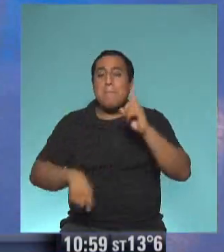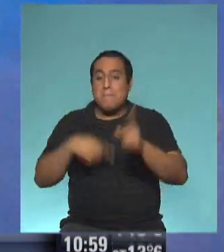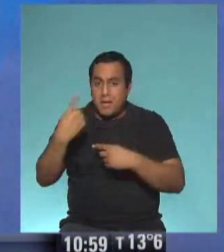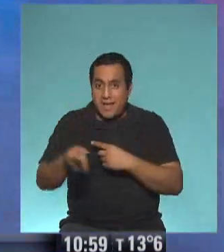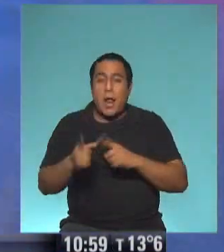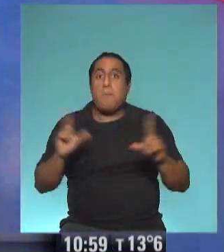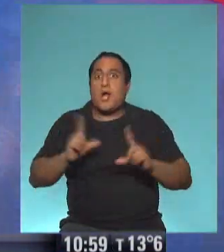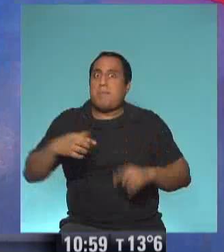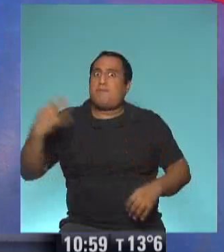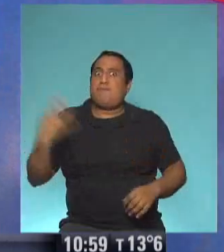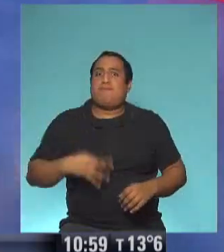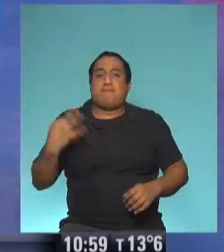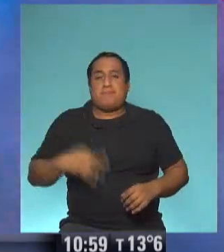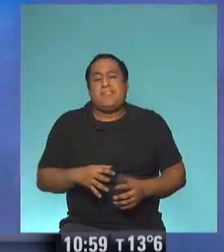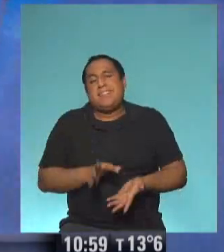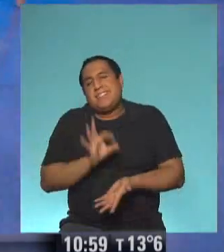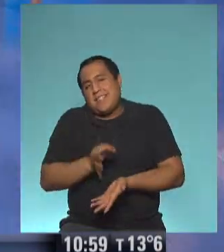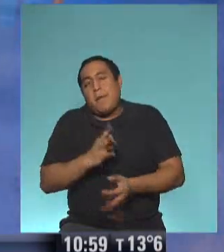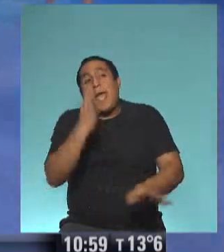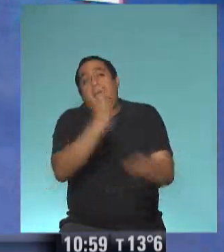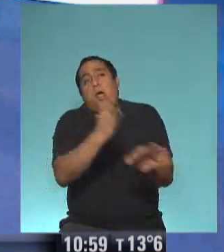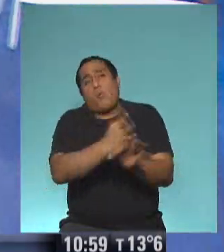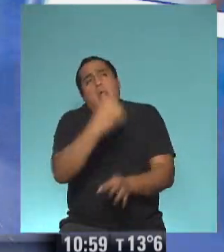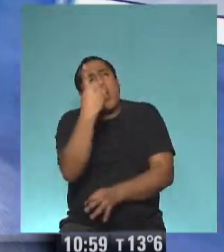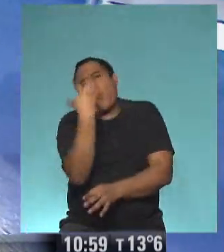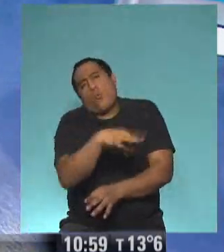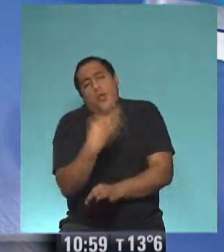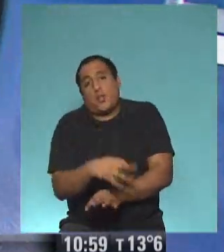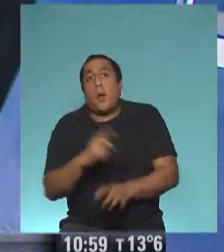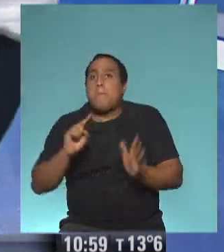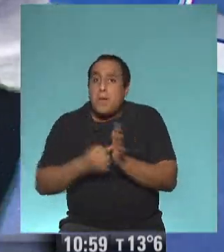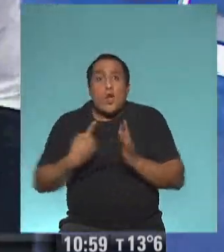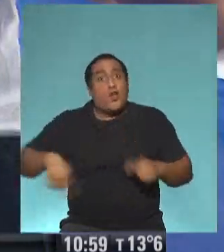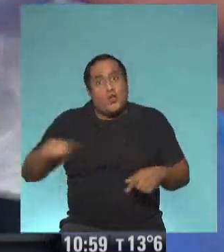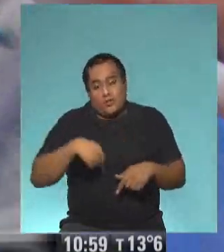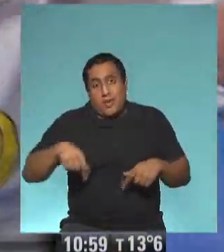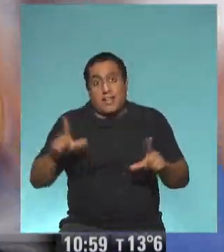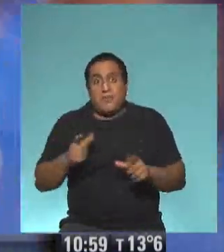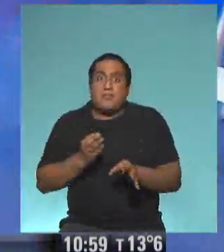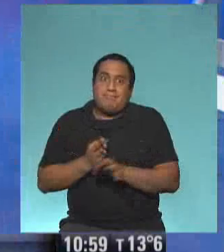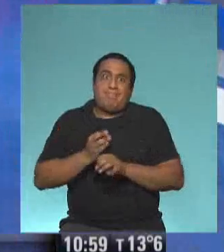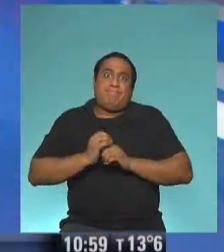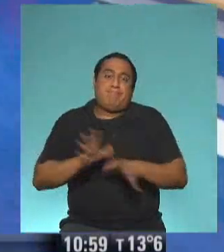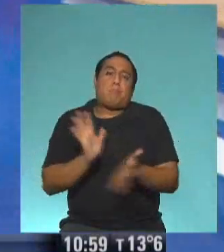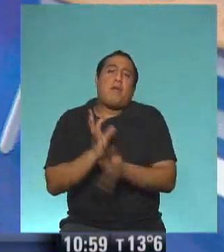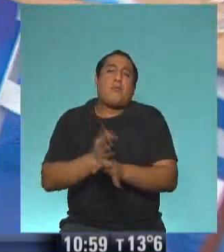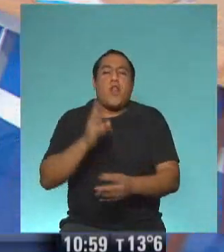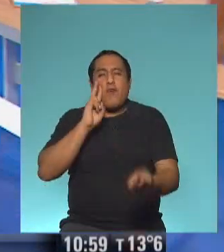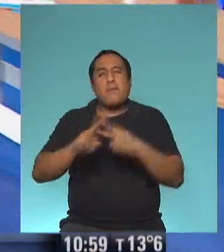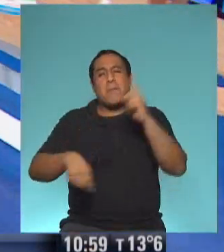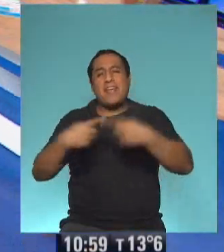gran programa sabemos que la escuela nada la reemplaza pero nosotros de las cercanos esta